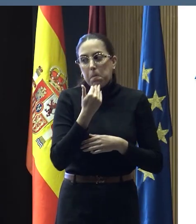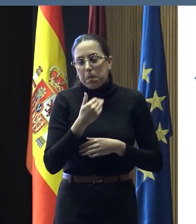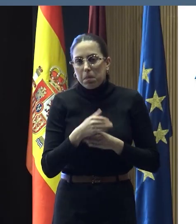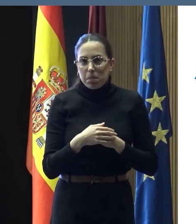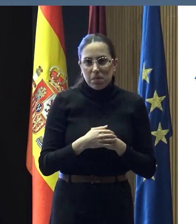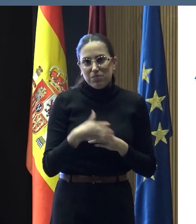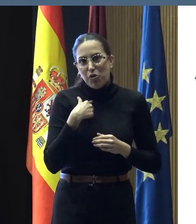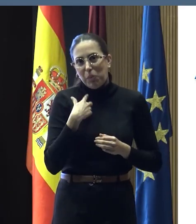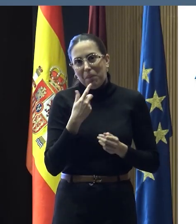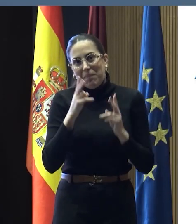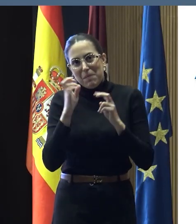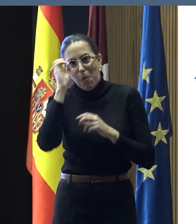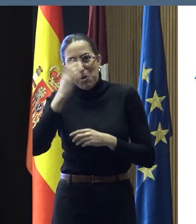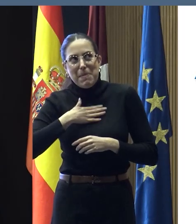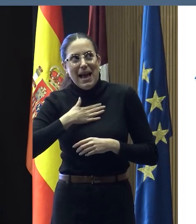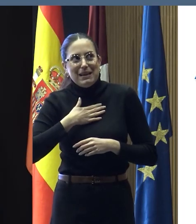tampoco puedo